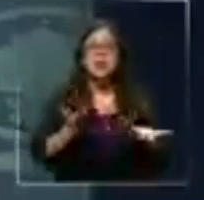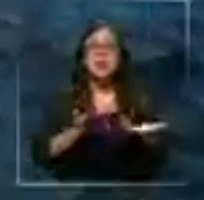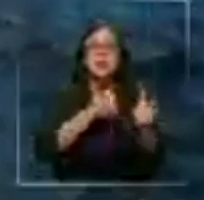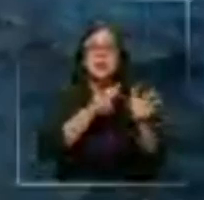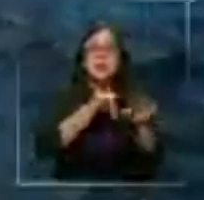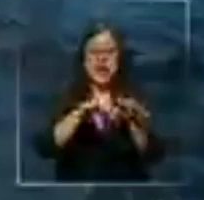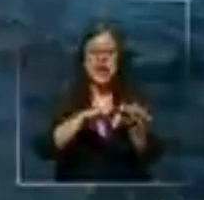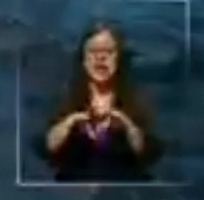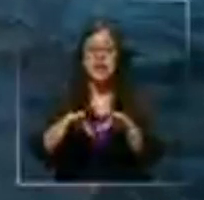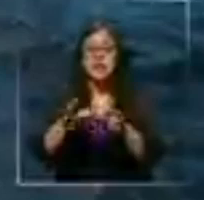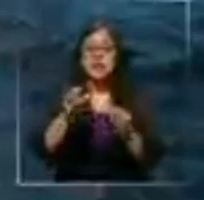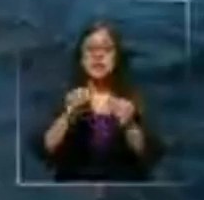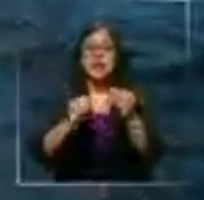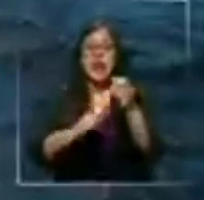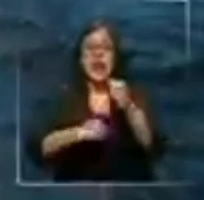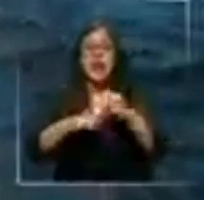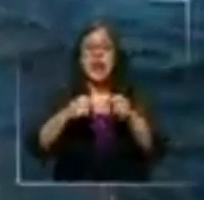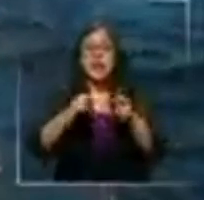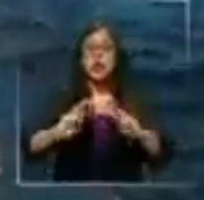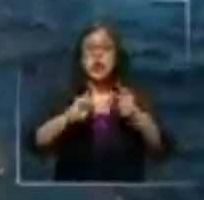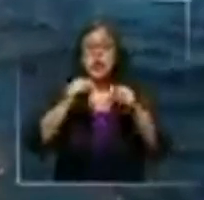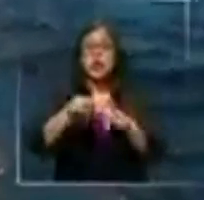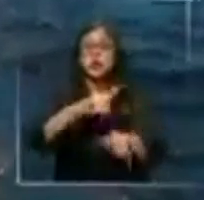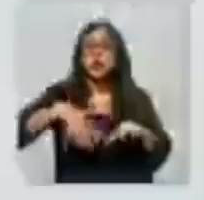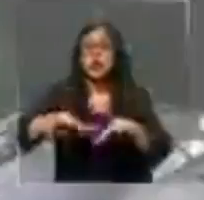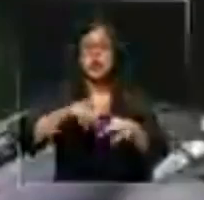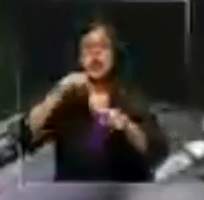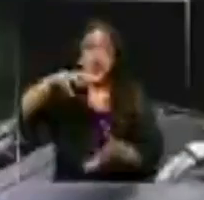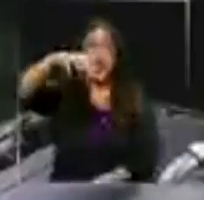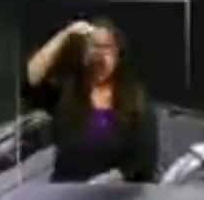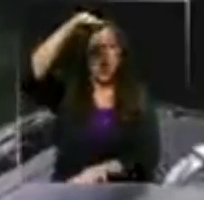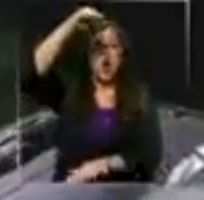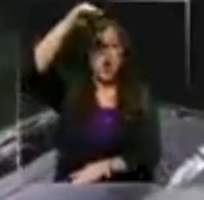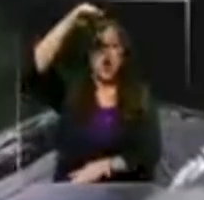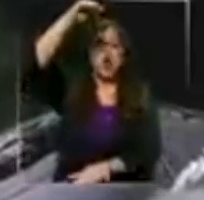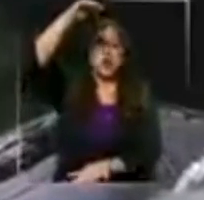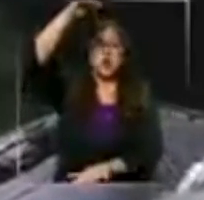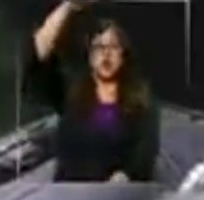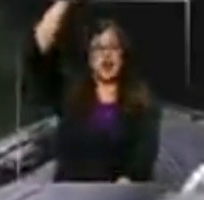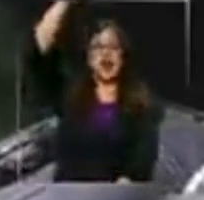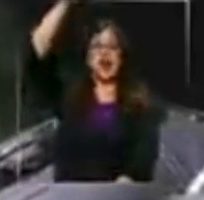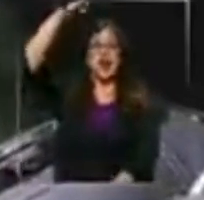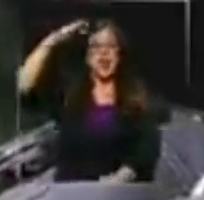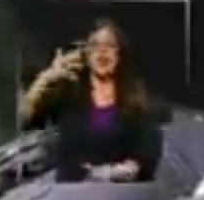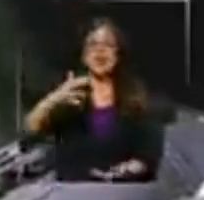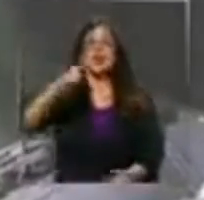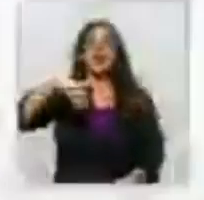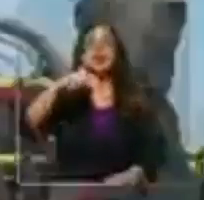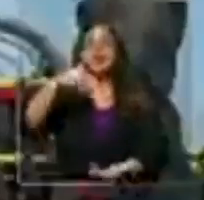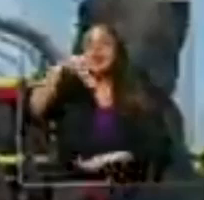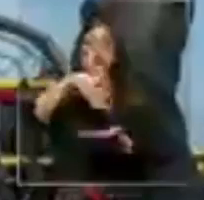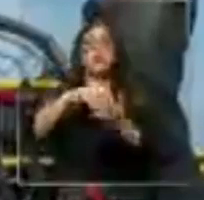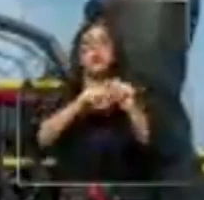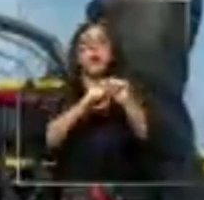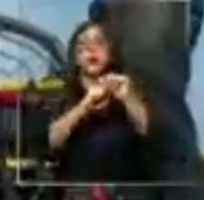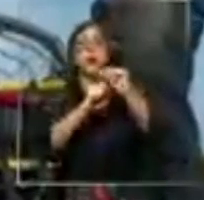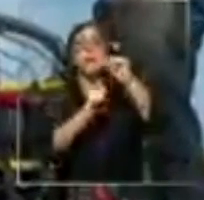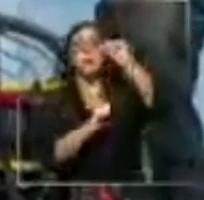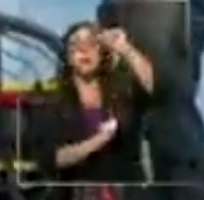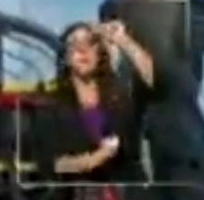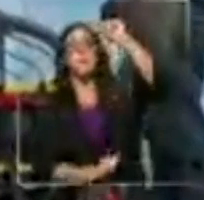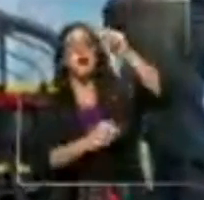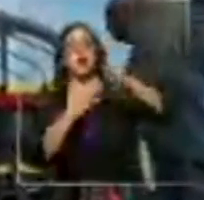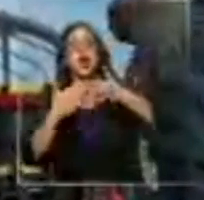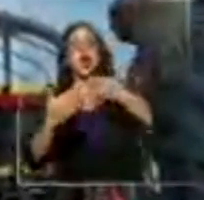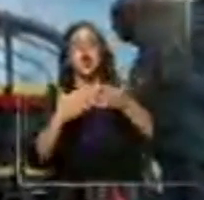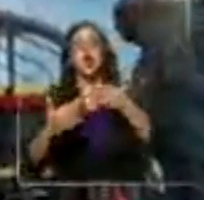estructura. El globo, que tenía un tamaño de 3 buses, fue detectado sobrevolando a 18.000 metros de altura la localidad de Billings, en el estado